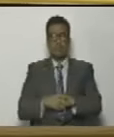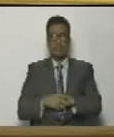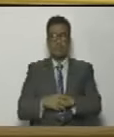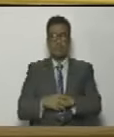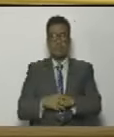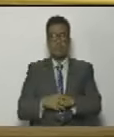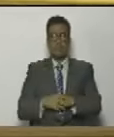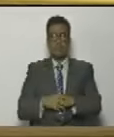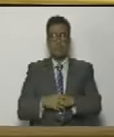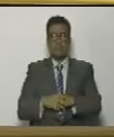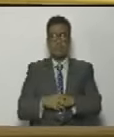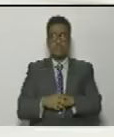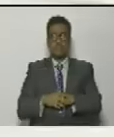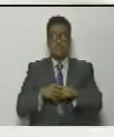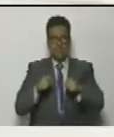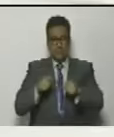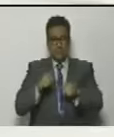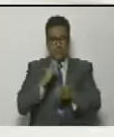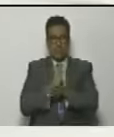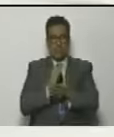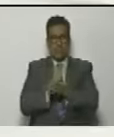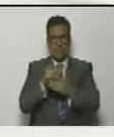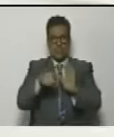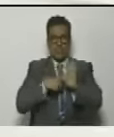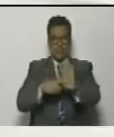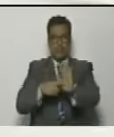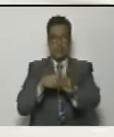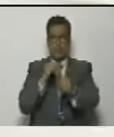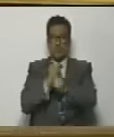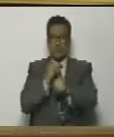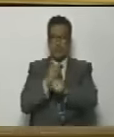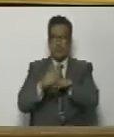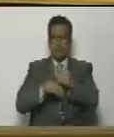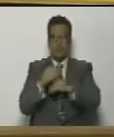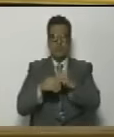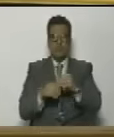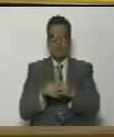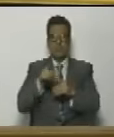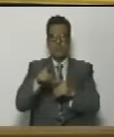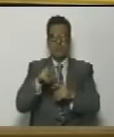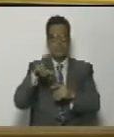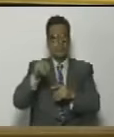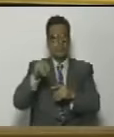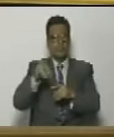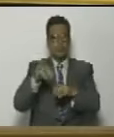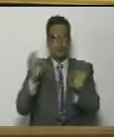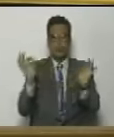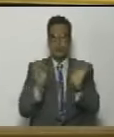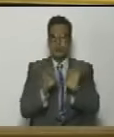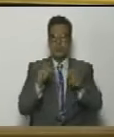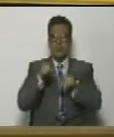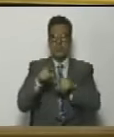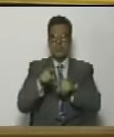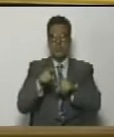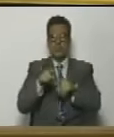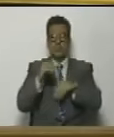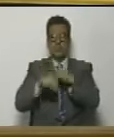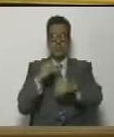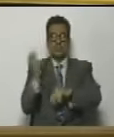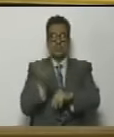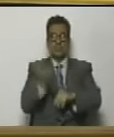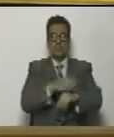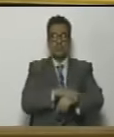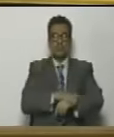que insistiremos a través de nuestra función para que no haya ningún tipo de ejercicio de la